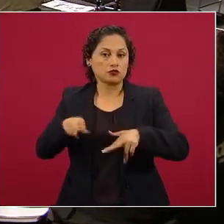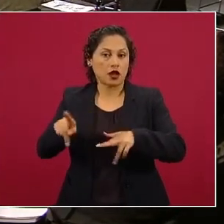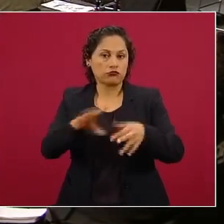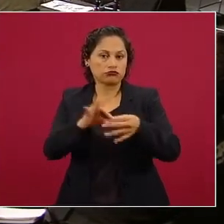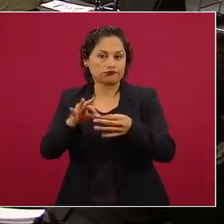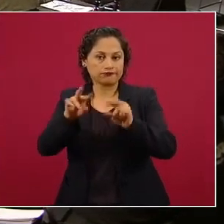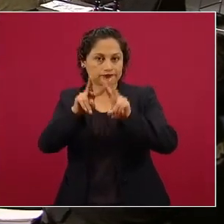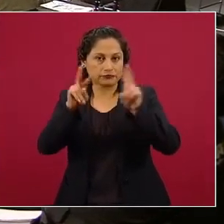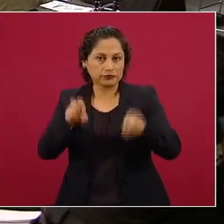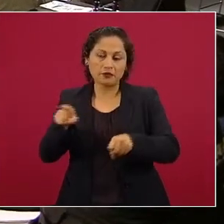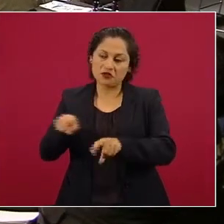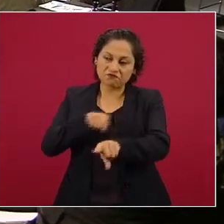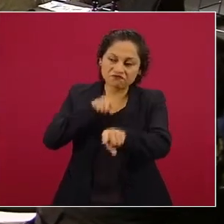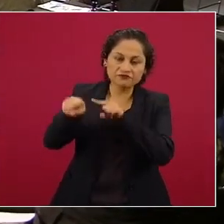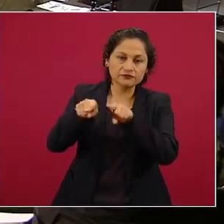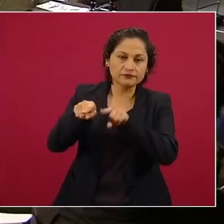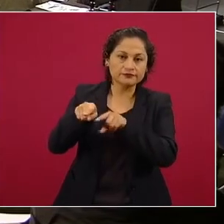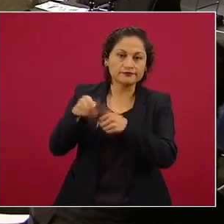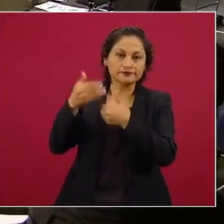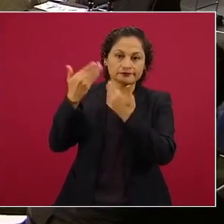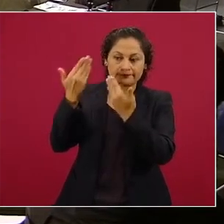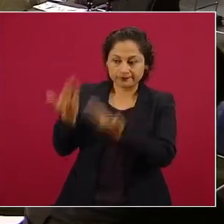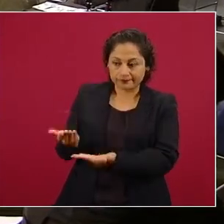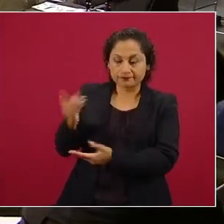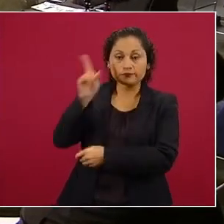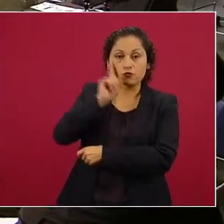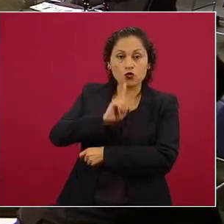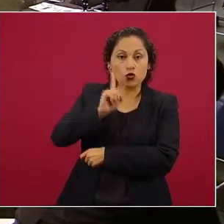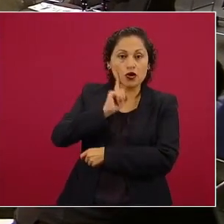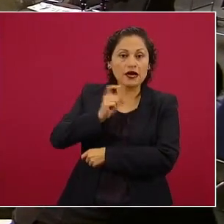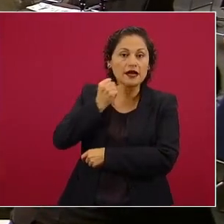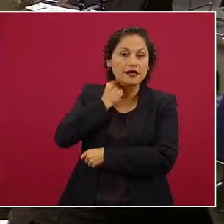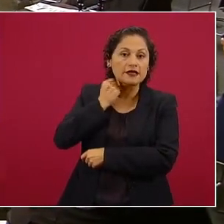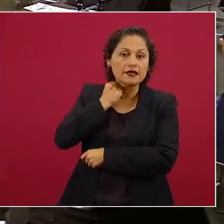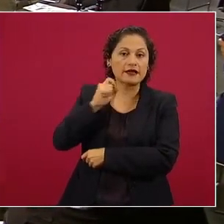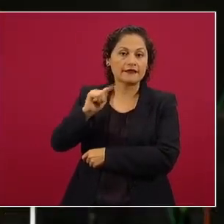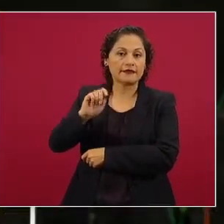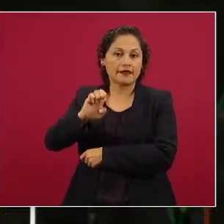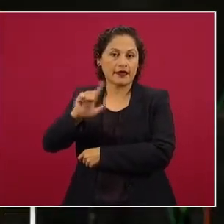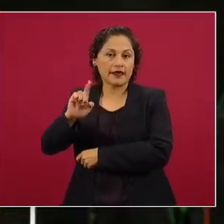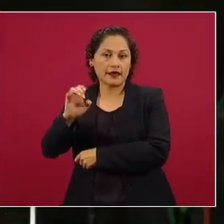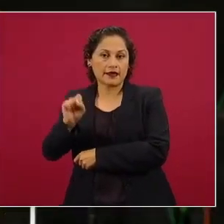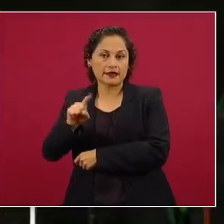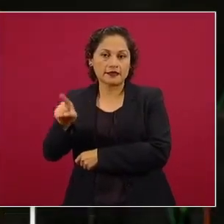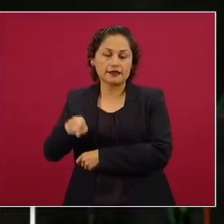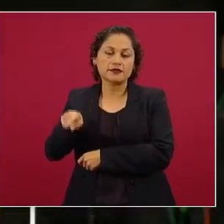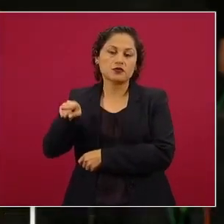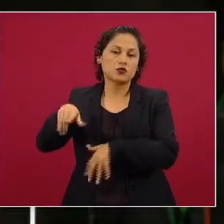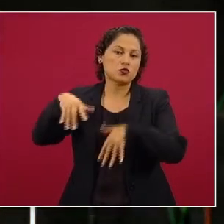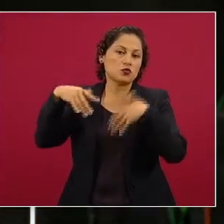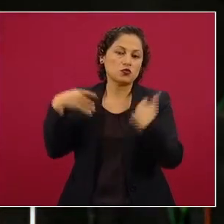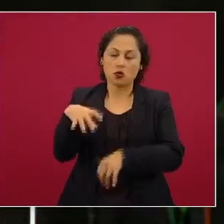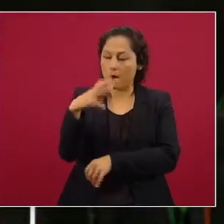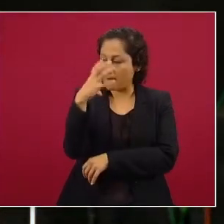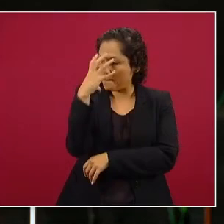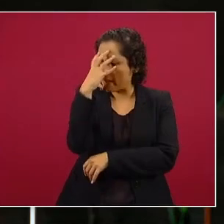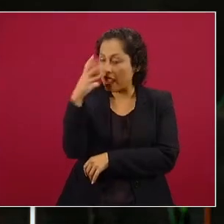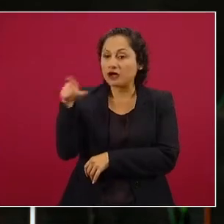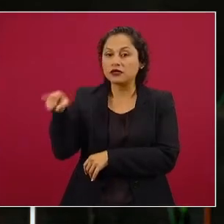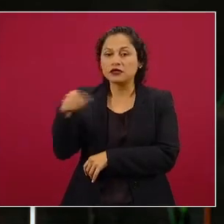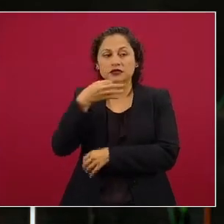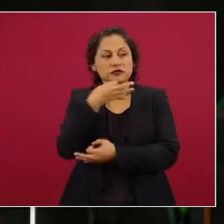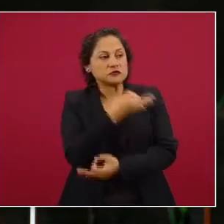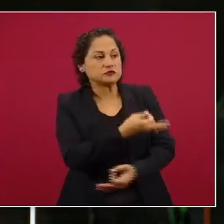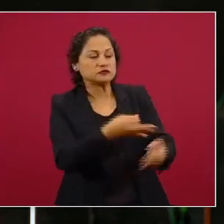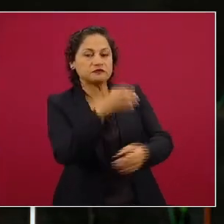Presidente, a la señora Téllez quiero decirle que es una vergüenza nacional porque mintió al pueblo. ¿Y por qué lo